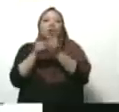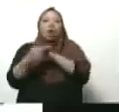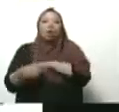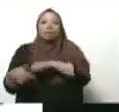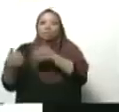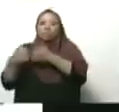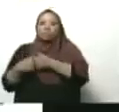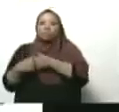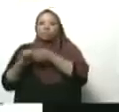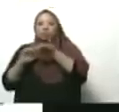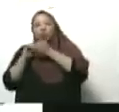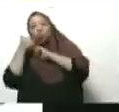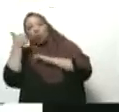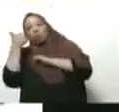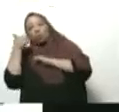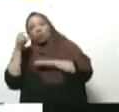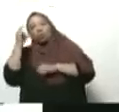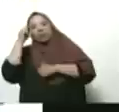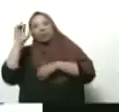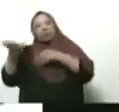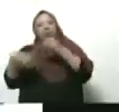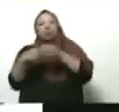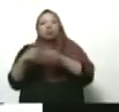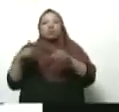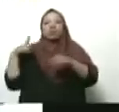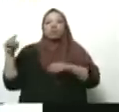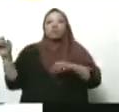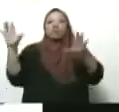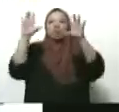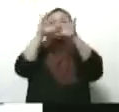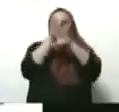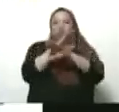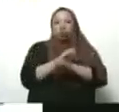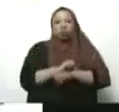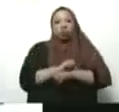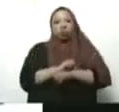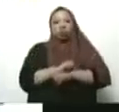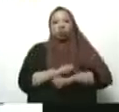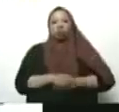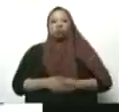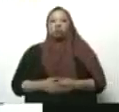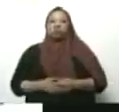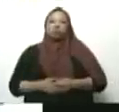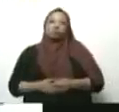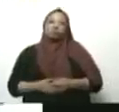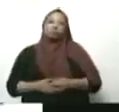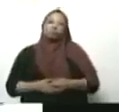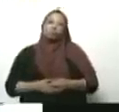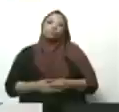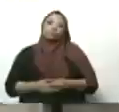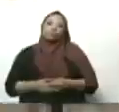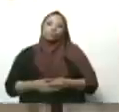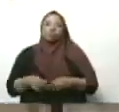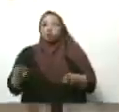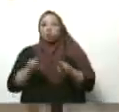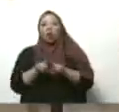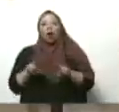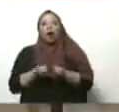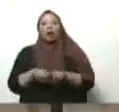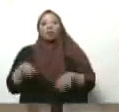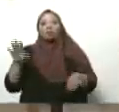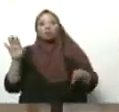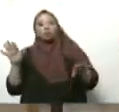duermen en el día y salen de noche bueno casi que algo estilo zombie no